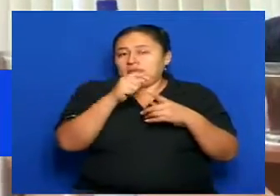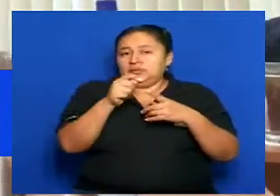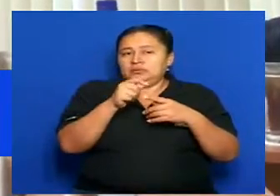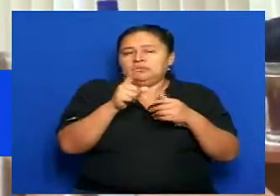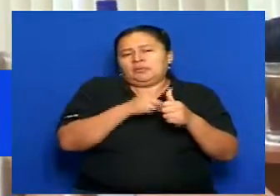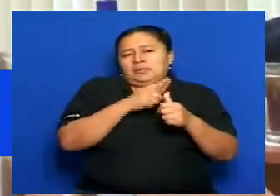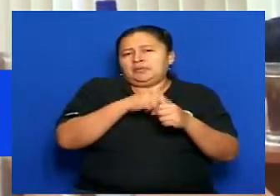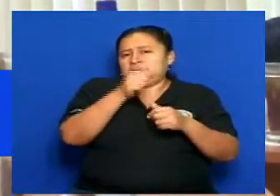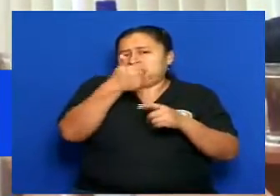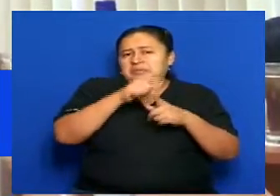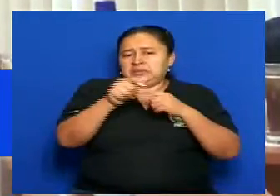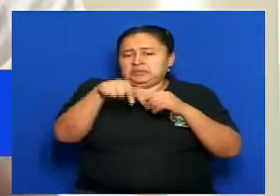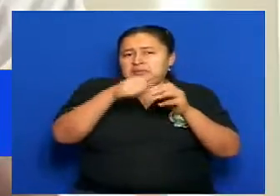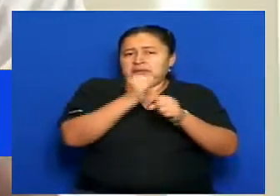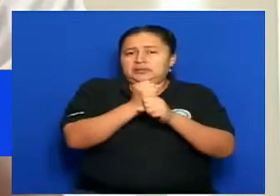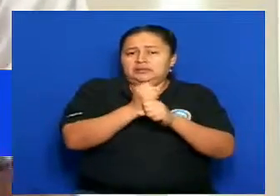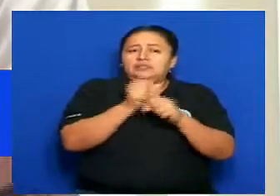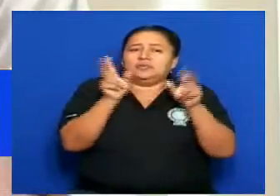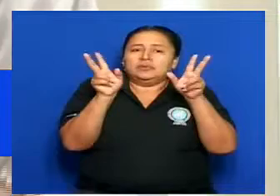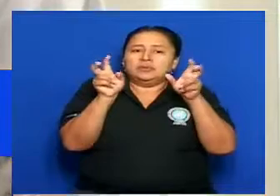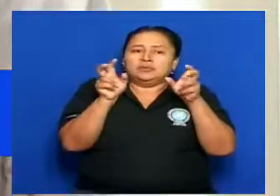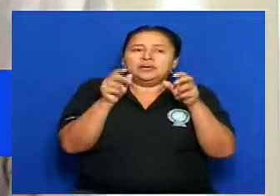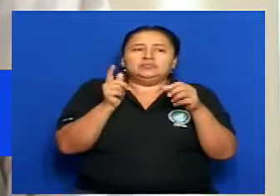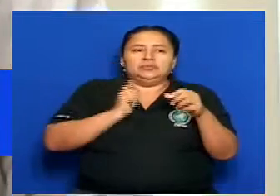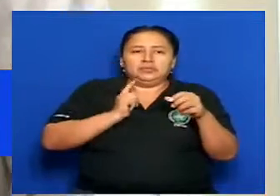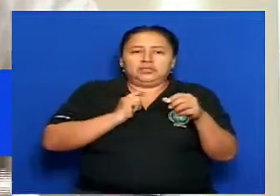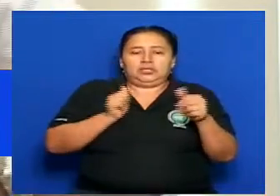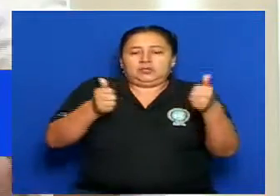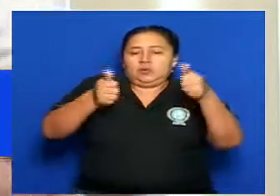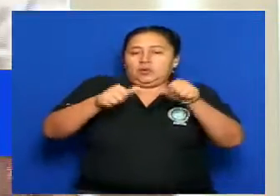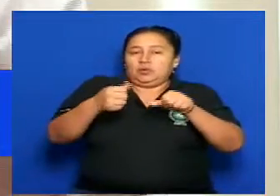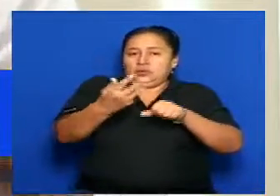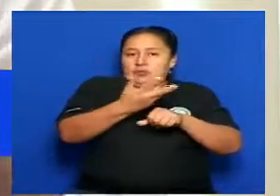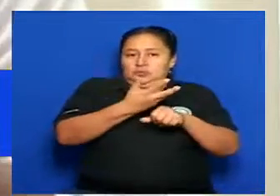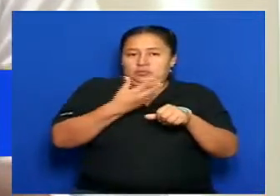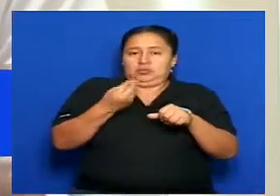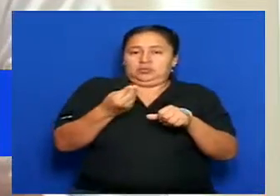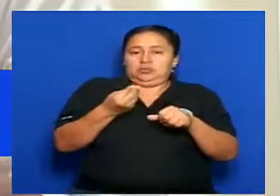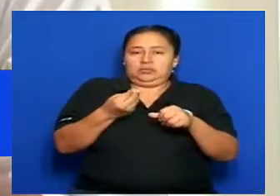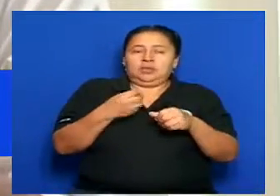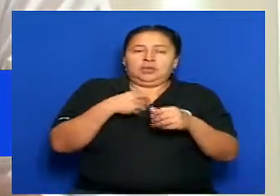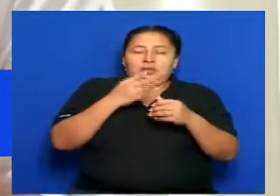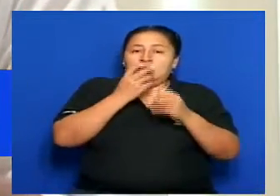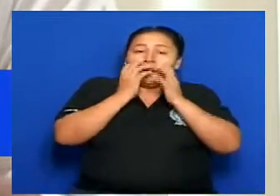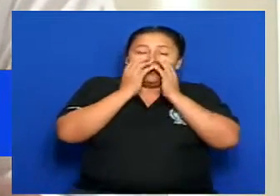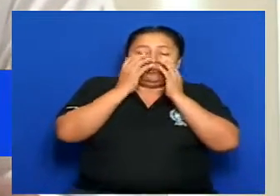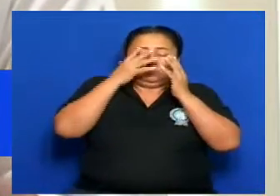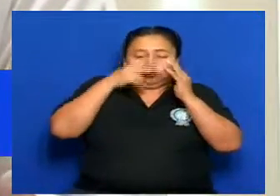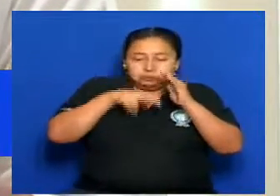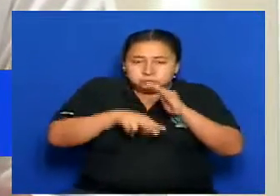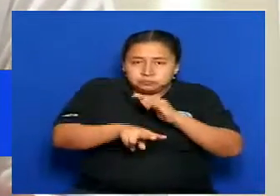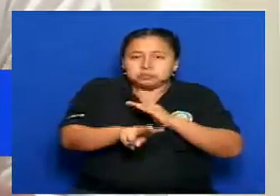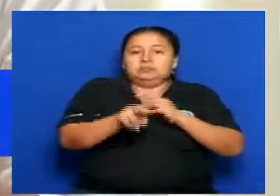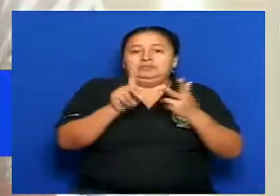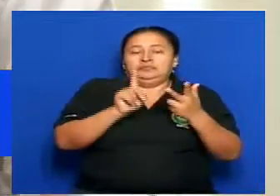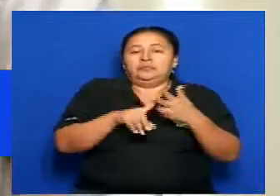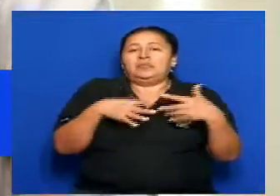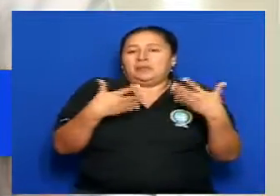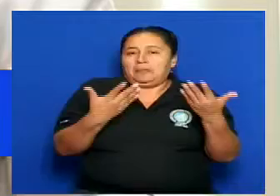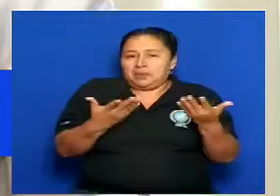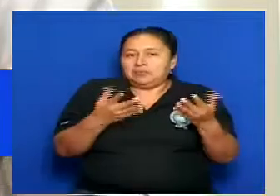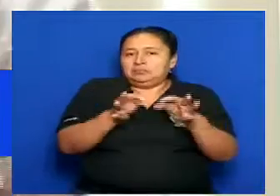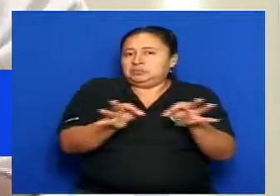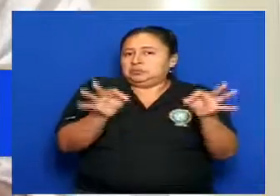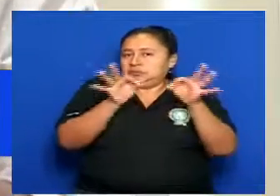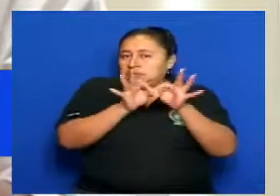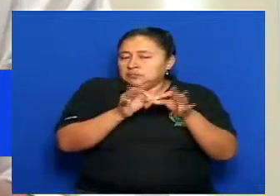primeros seis meses de este año son temas que gozan de un gran consenso nacional el tema del buceo es de interés nacional nos estaremos reuniendo en